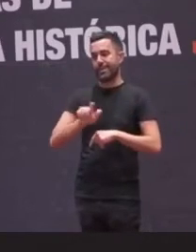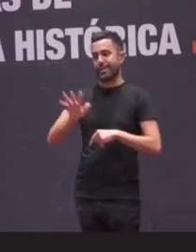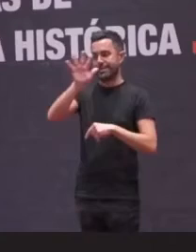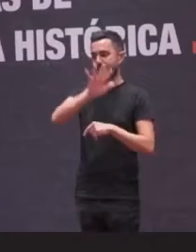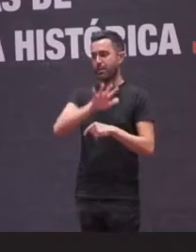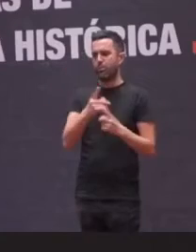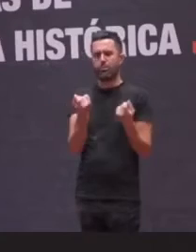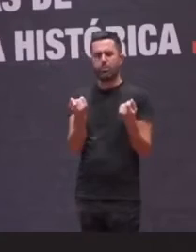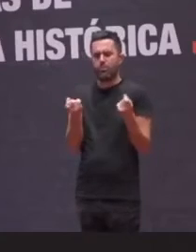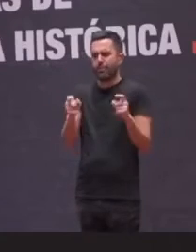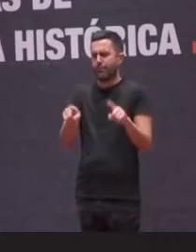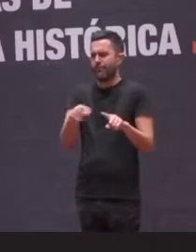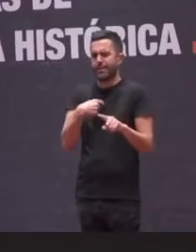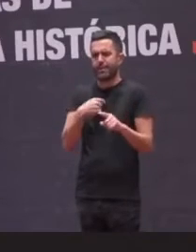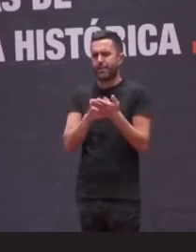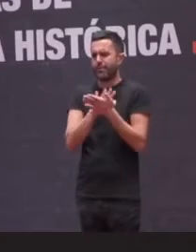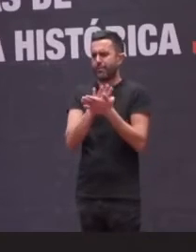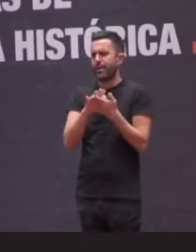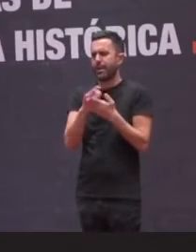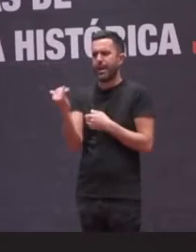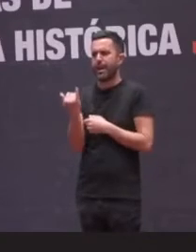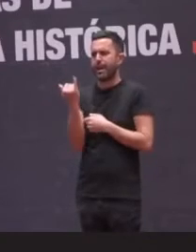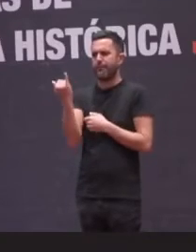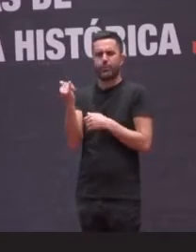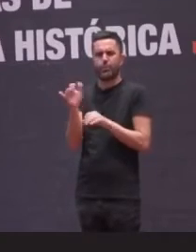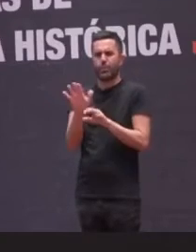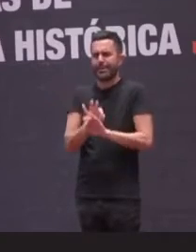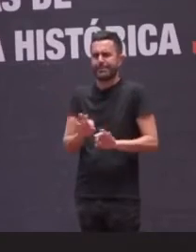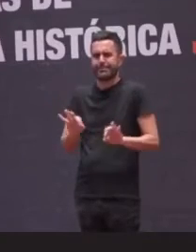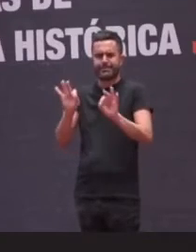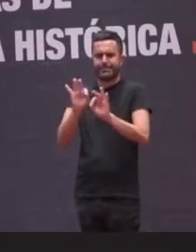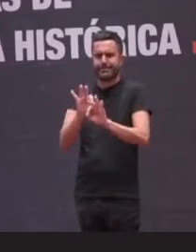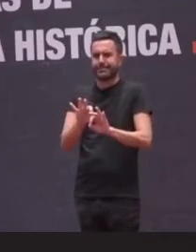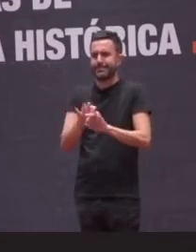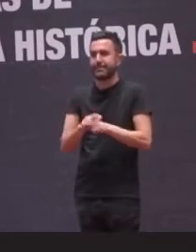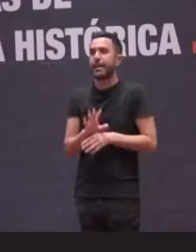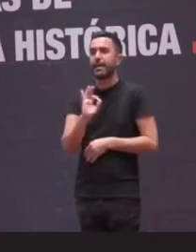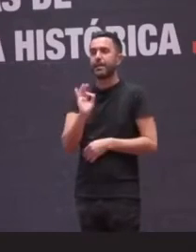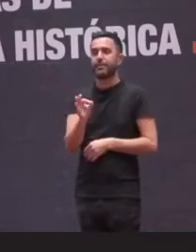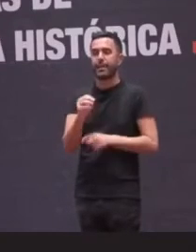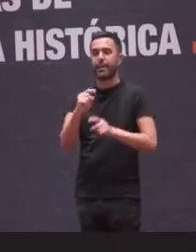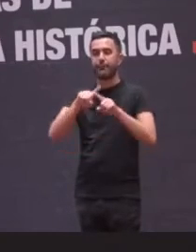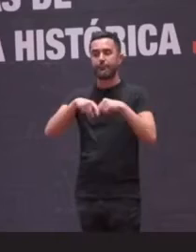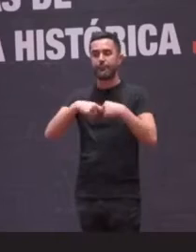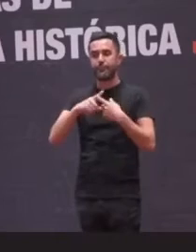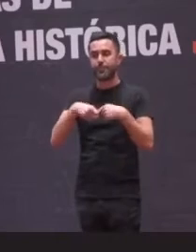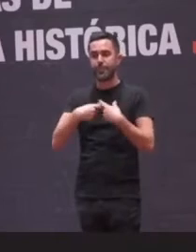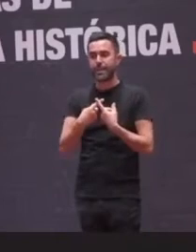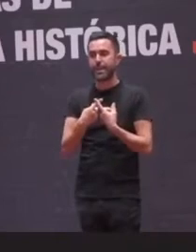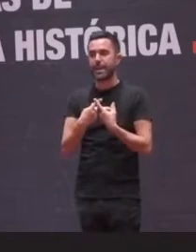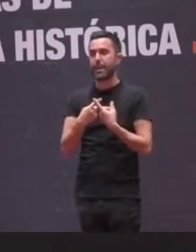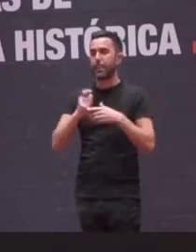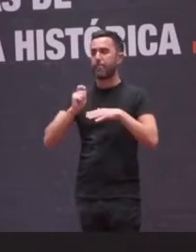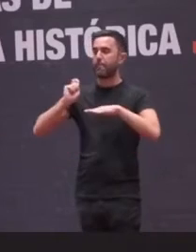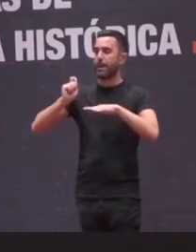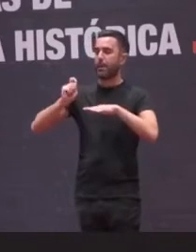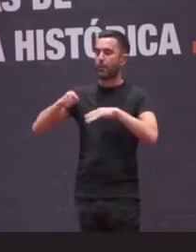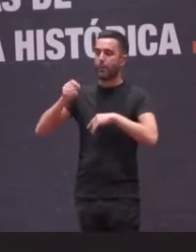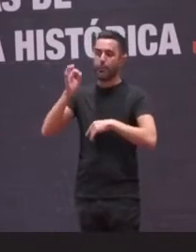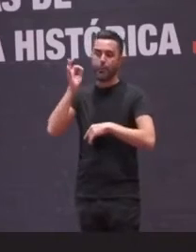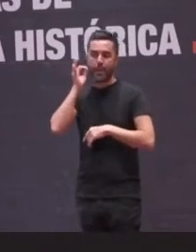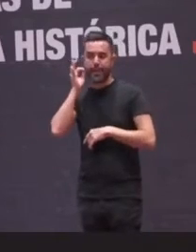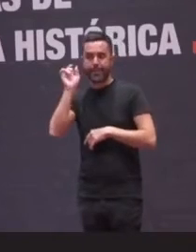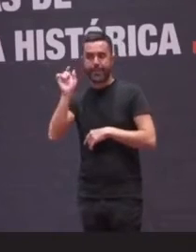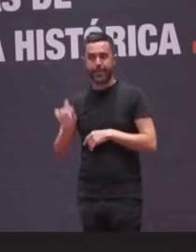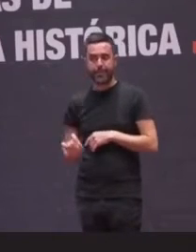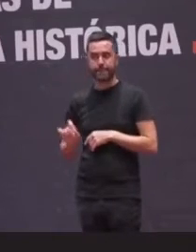fala de xefatura, e aí remata a sentencia. É certo que a familia, e a xuiza non lle dedica prácticamente nada, di, home,